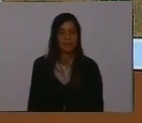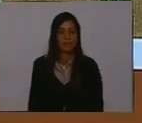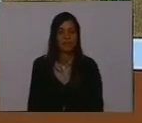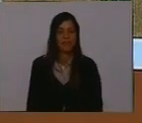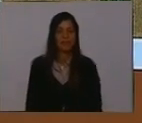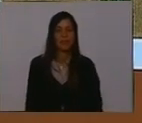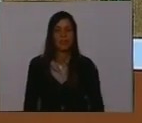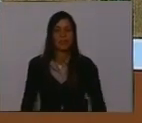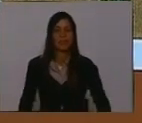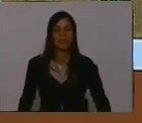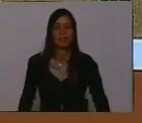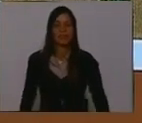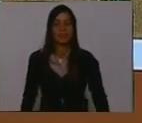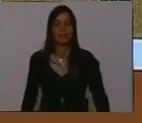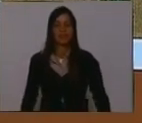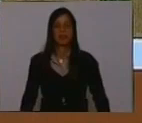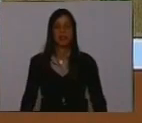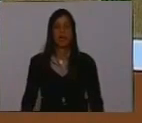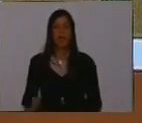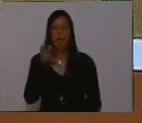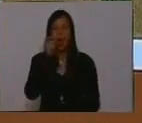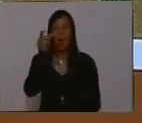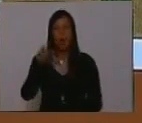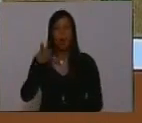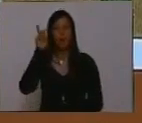Germán Escarraque, creo que ahí sí va a ser.